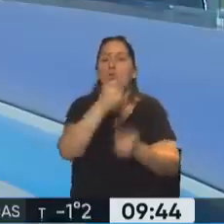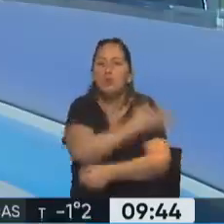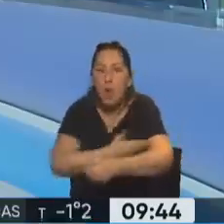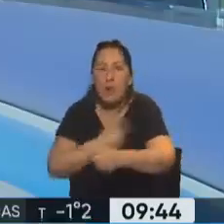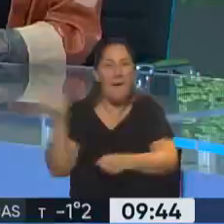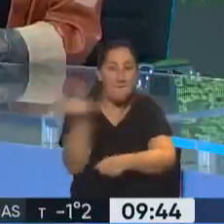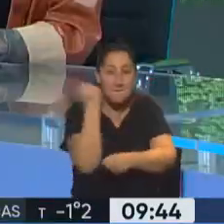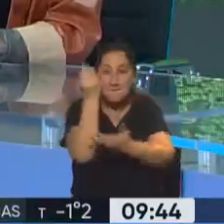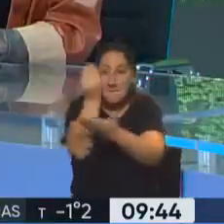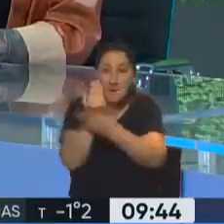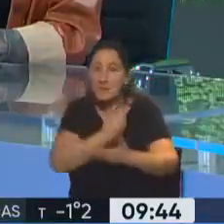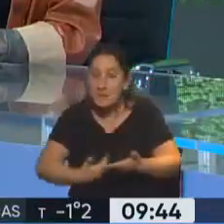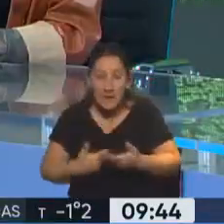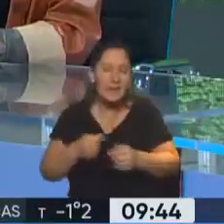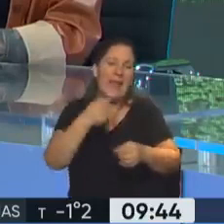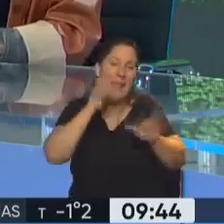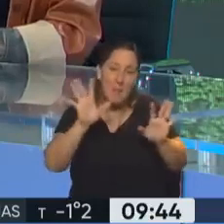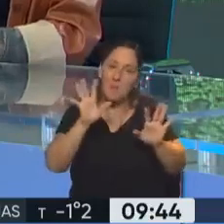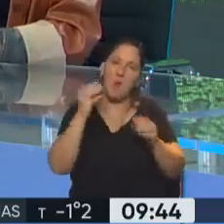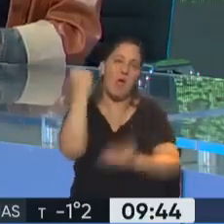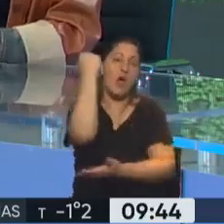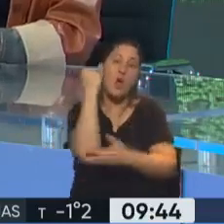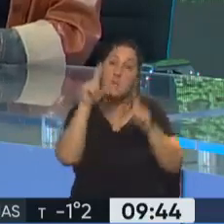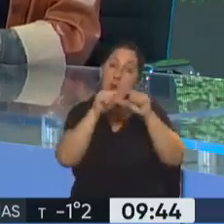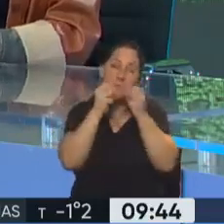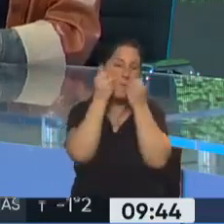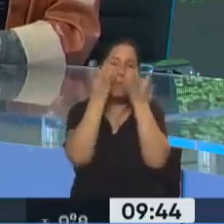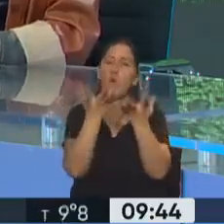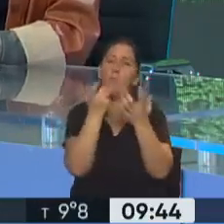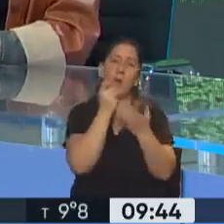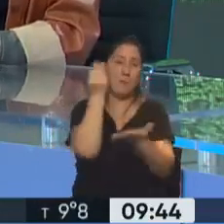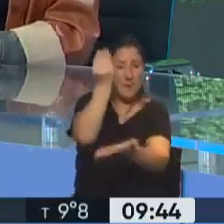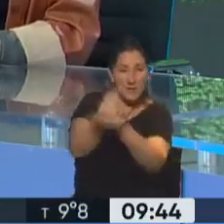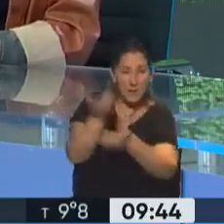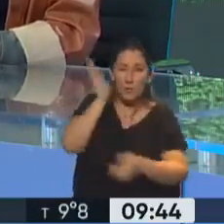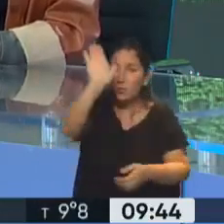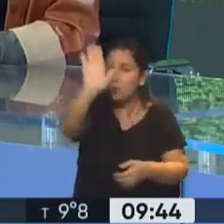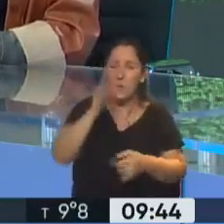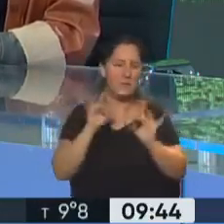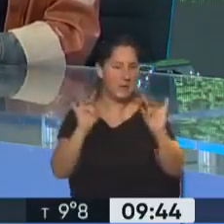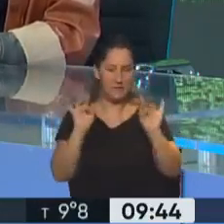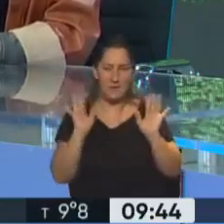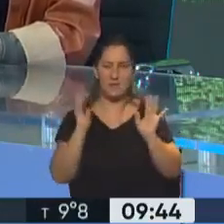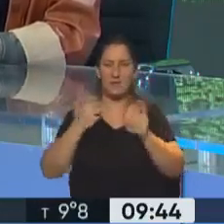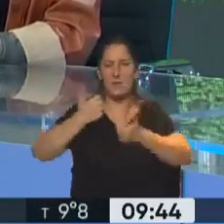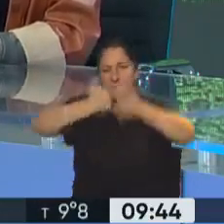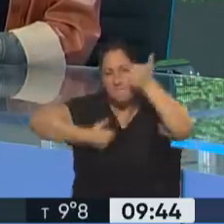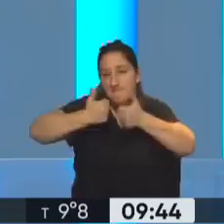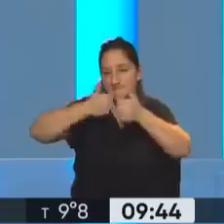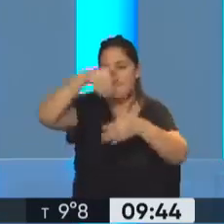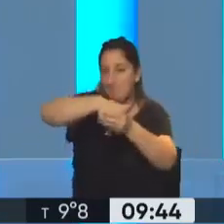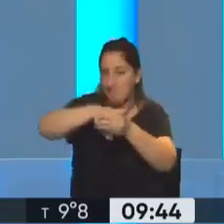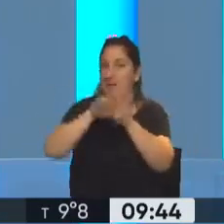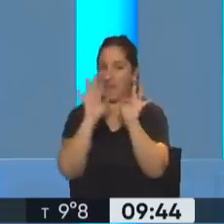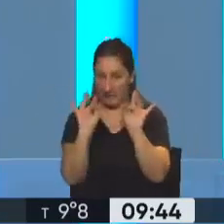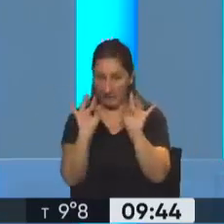sea tienen que mejorar los números de la economía porque si no va a ser muy difícil para cualquiera y ser competitivos en lo electoral el año próximo